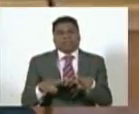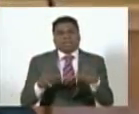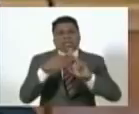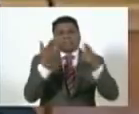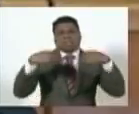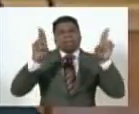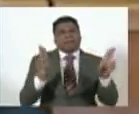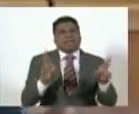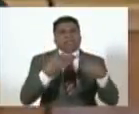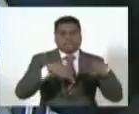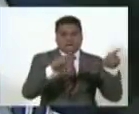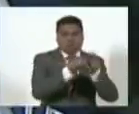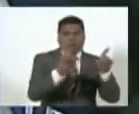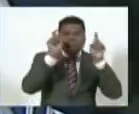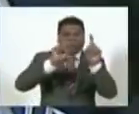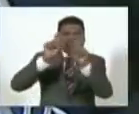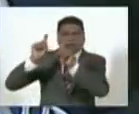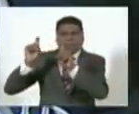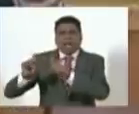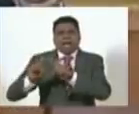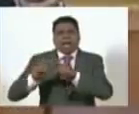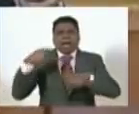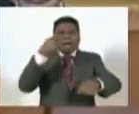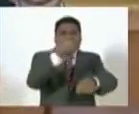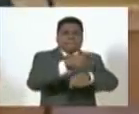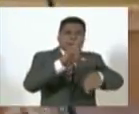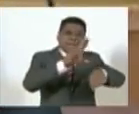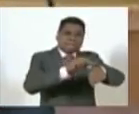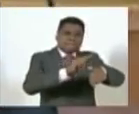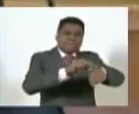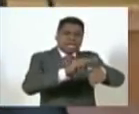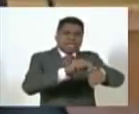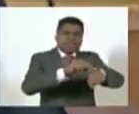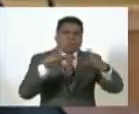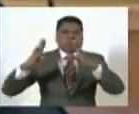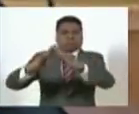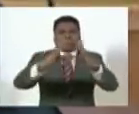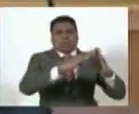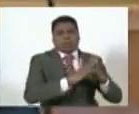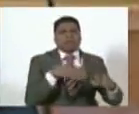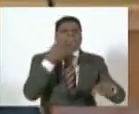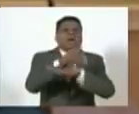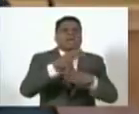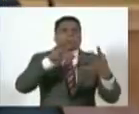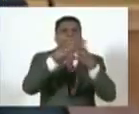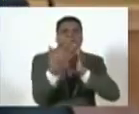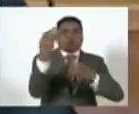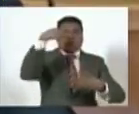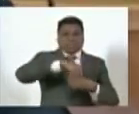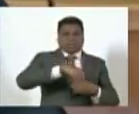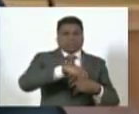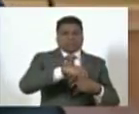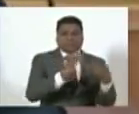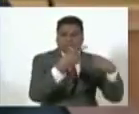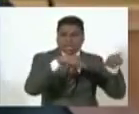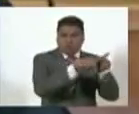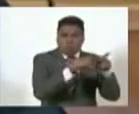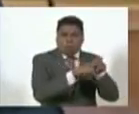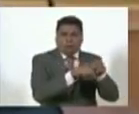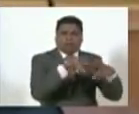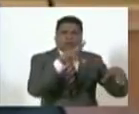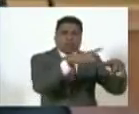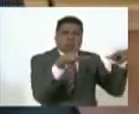como formamos a los médicos comunitarios integrales para que vayan a barrio adentro, al consultorio